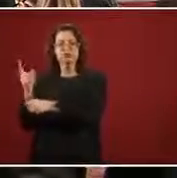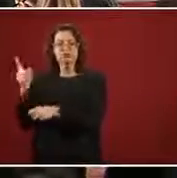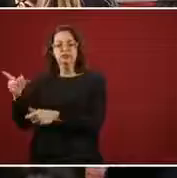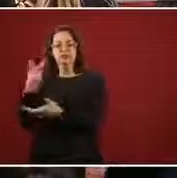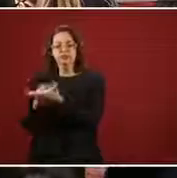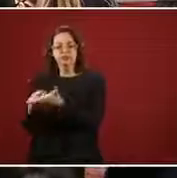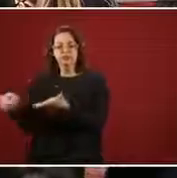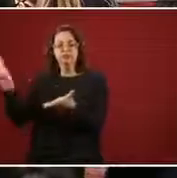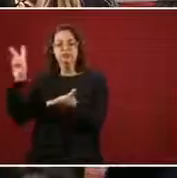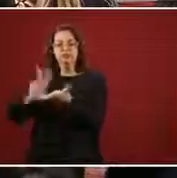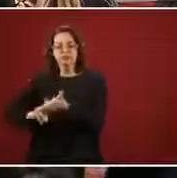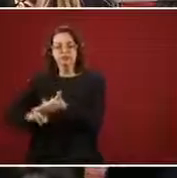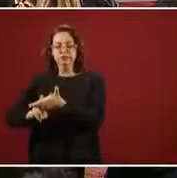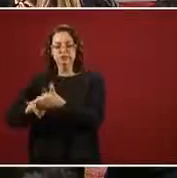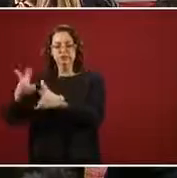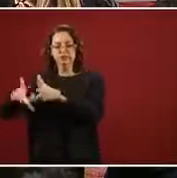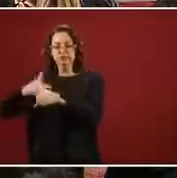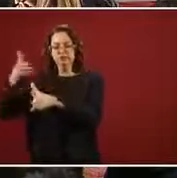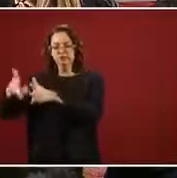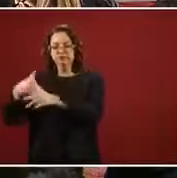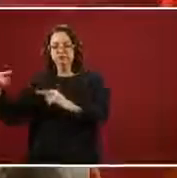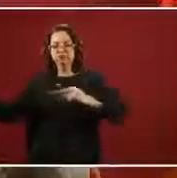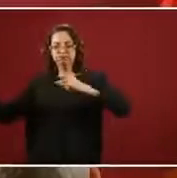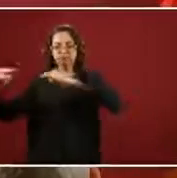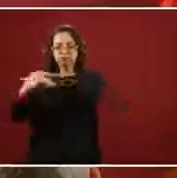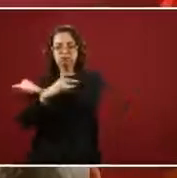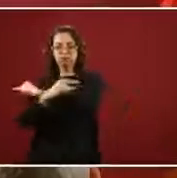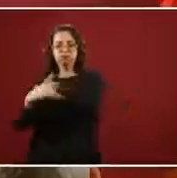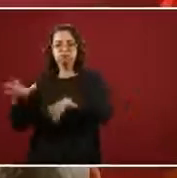vía por